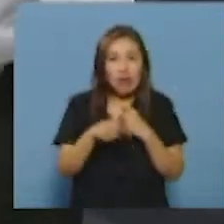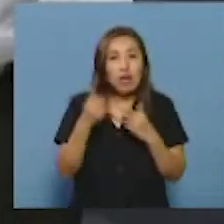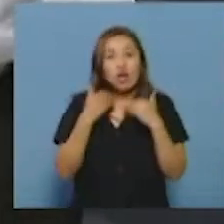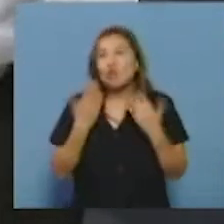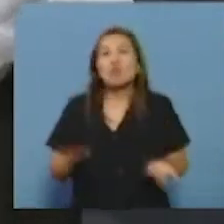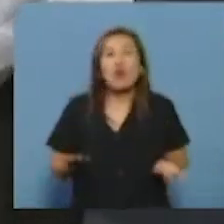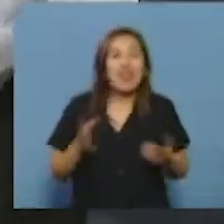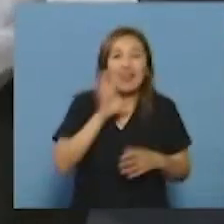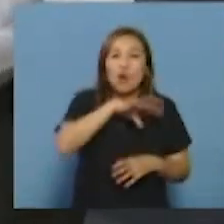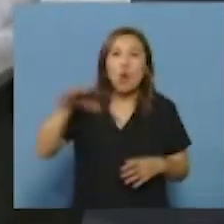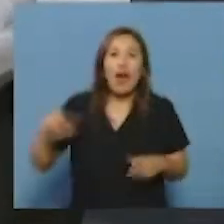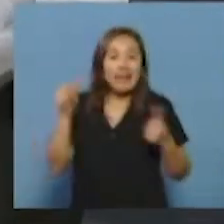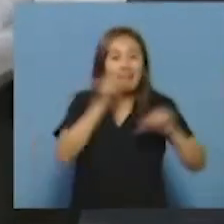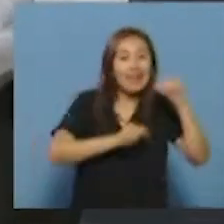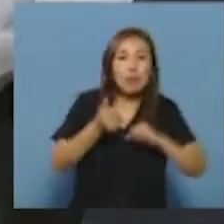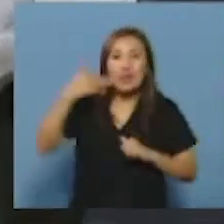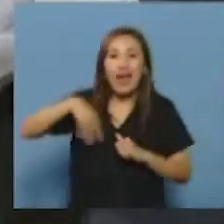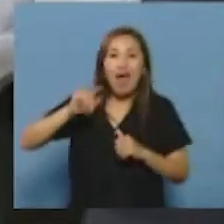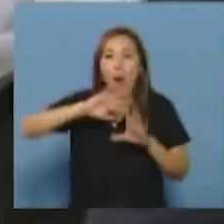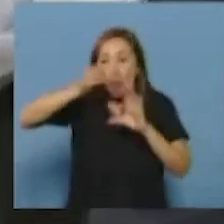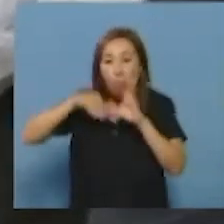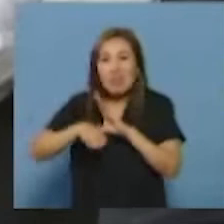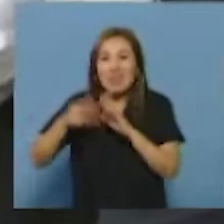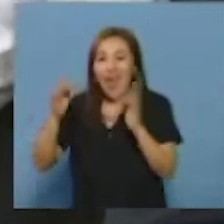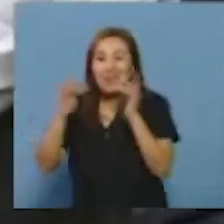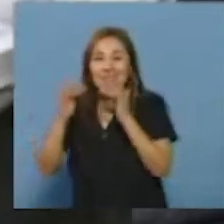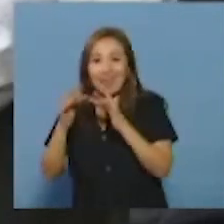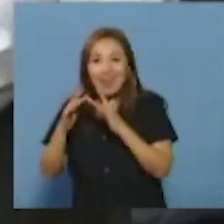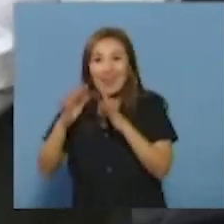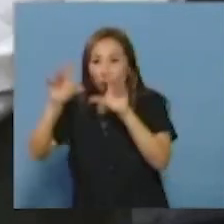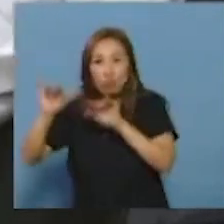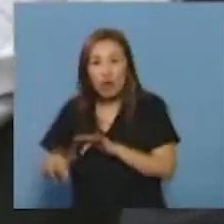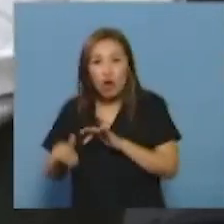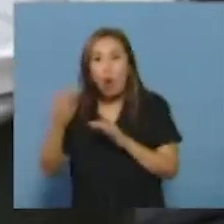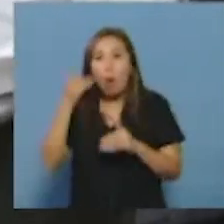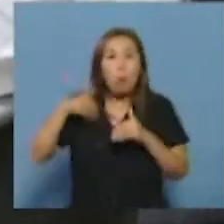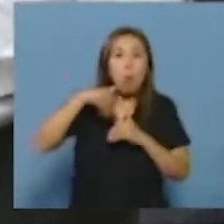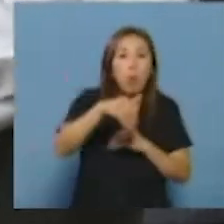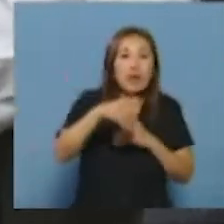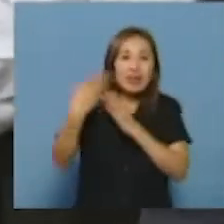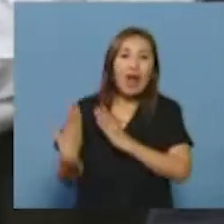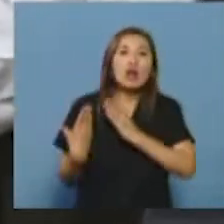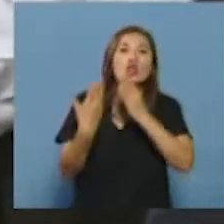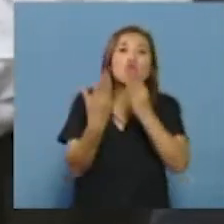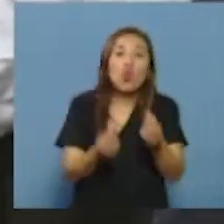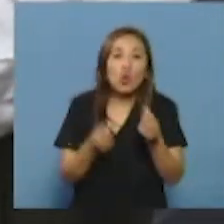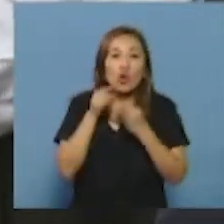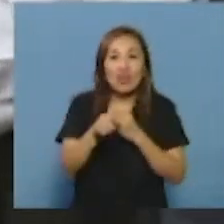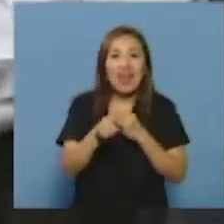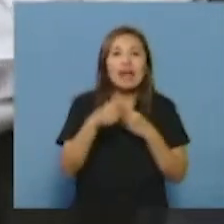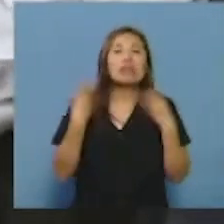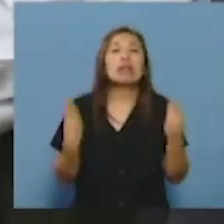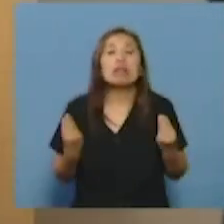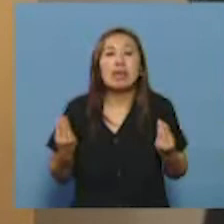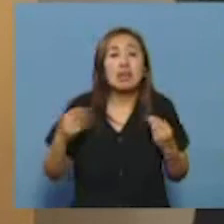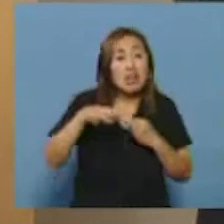la cual se encuentre, química, minas o informática, lo puedan volcar a través de algún producto que favorezca, que esté a favor de